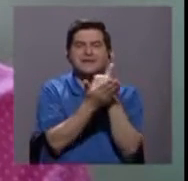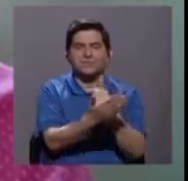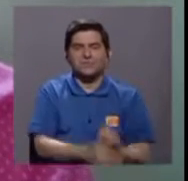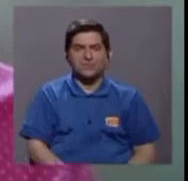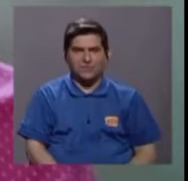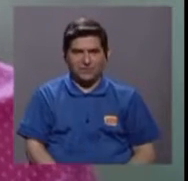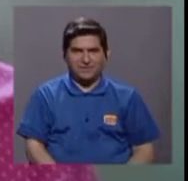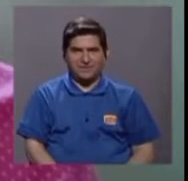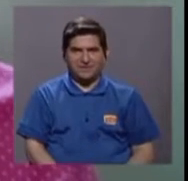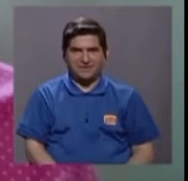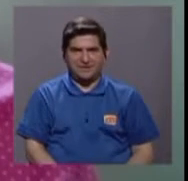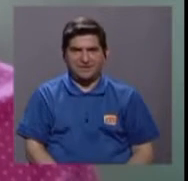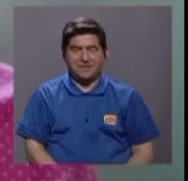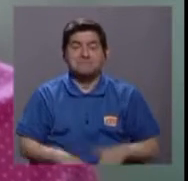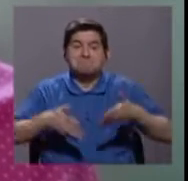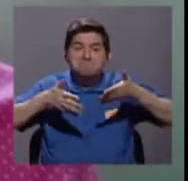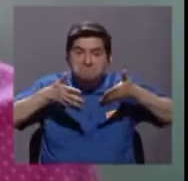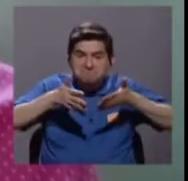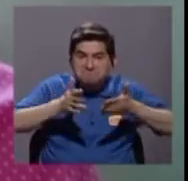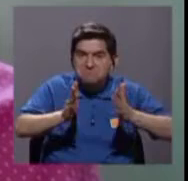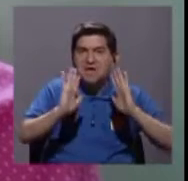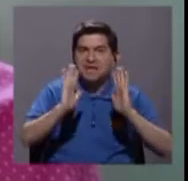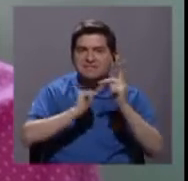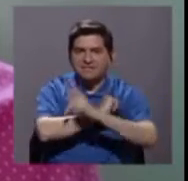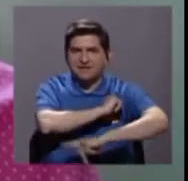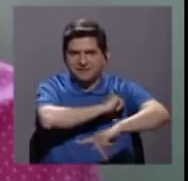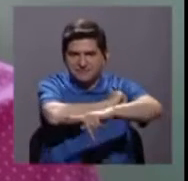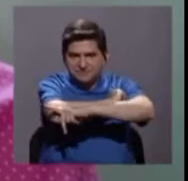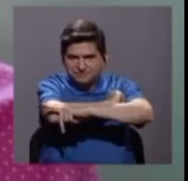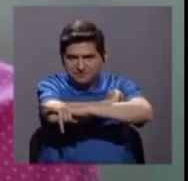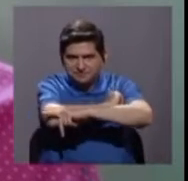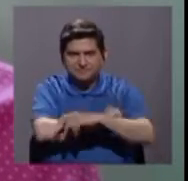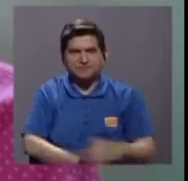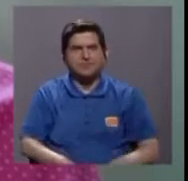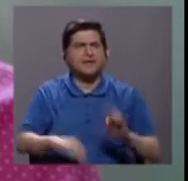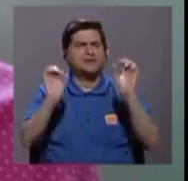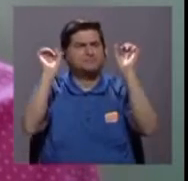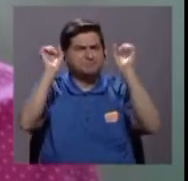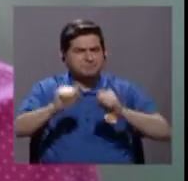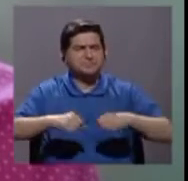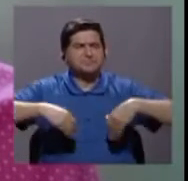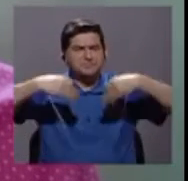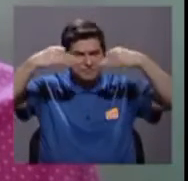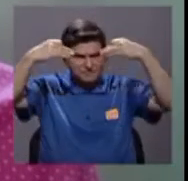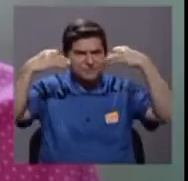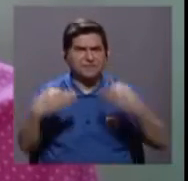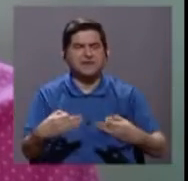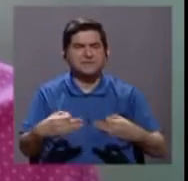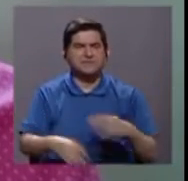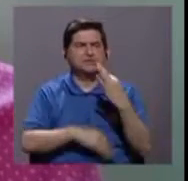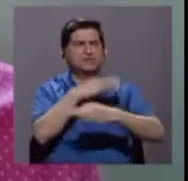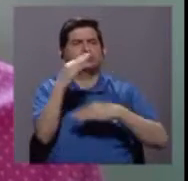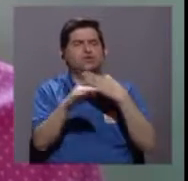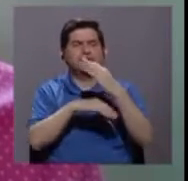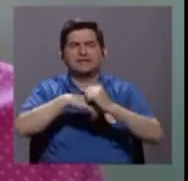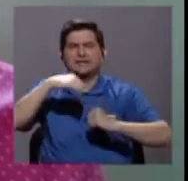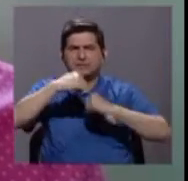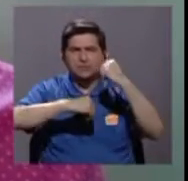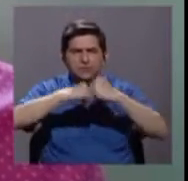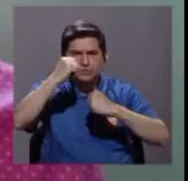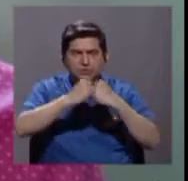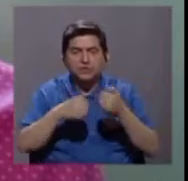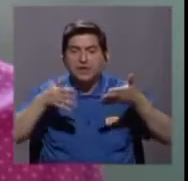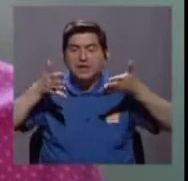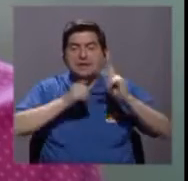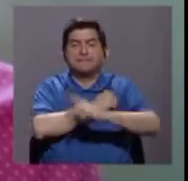un respiro para mientras tanto el país tomaba decisiones de carácter estructural. Es decir,